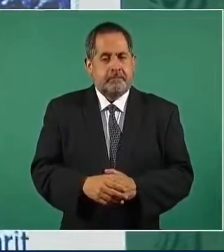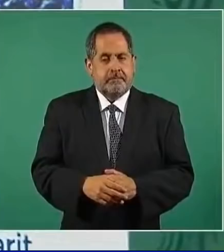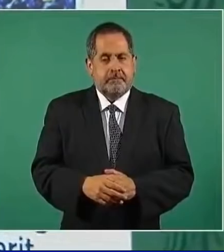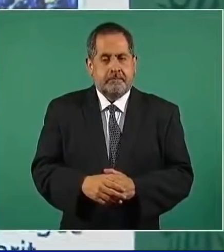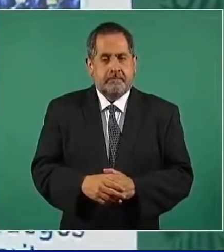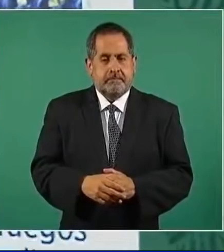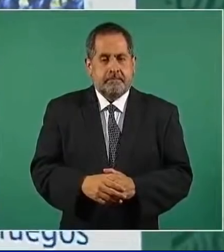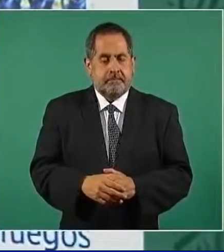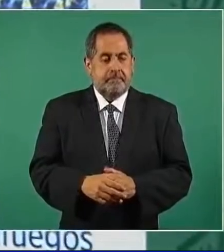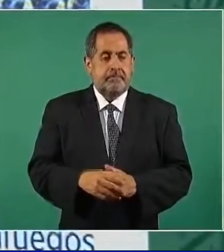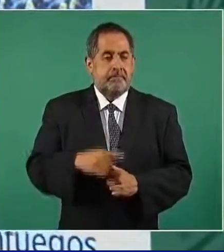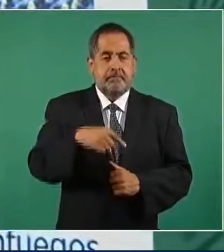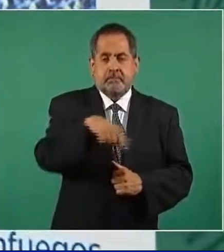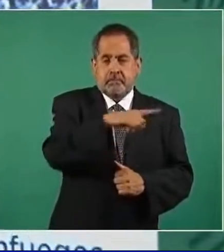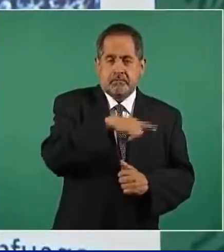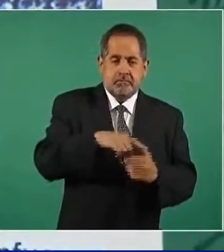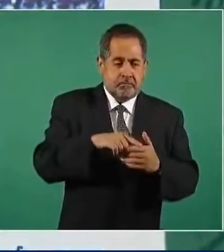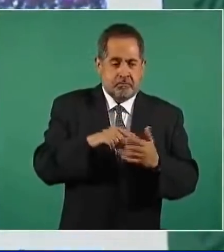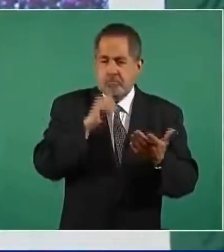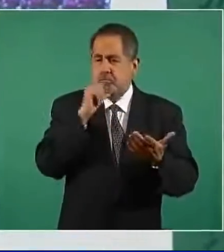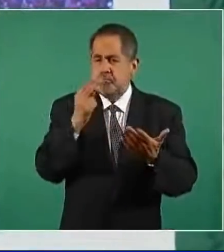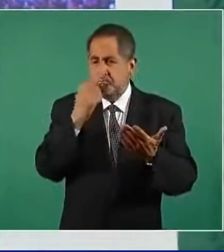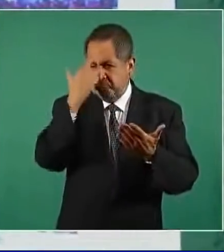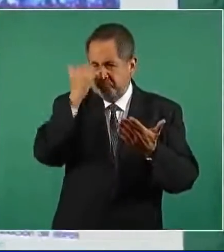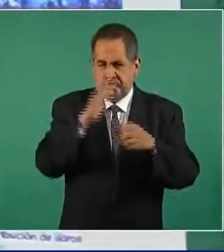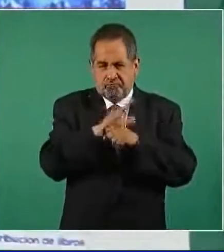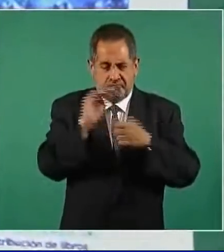exige demandas argumentos